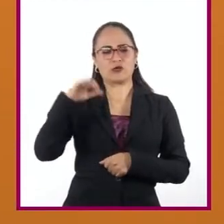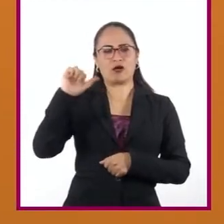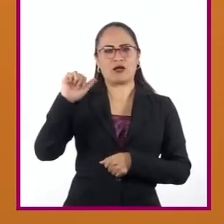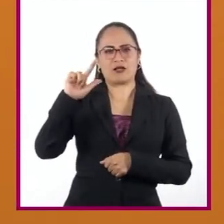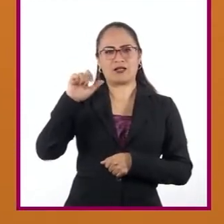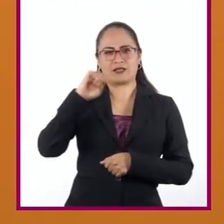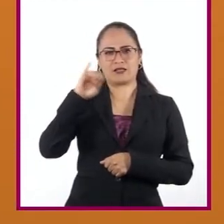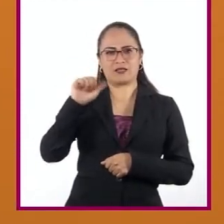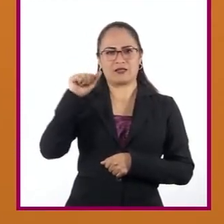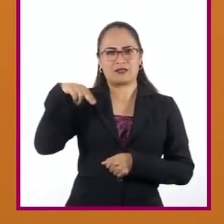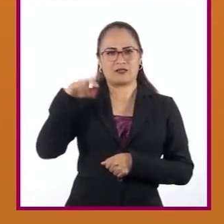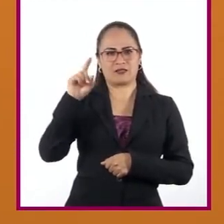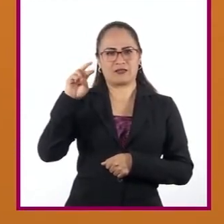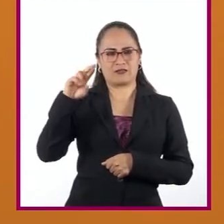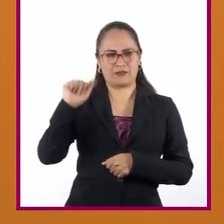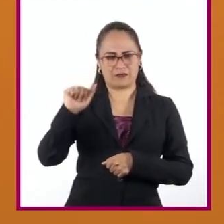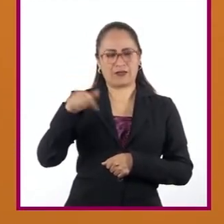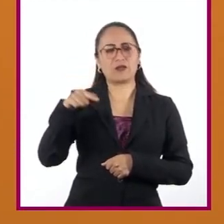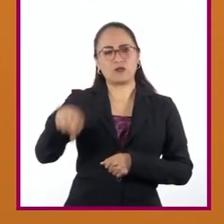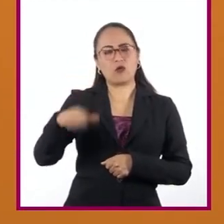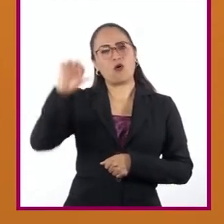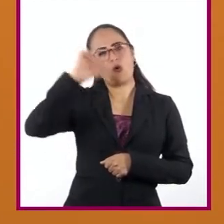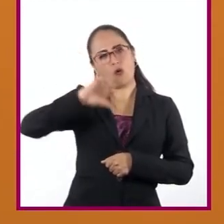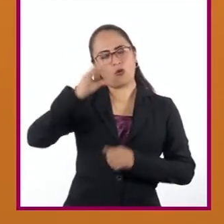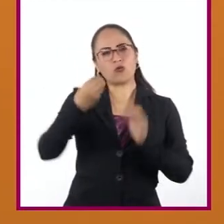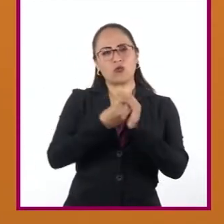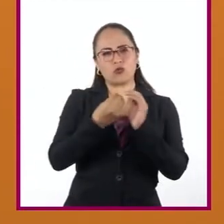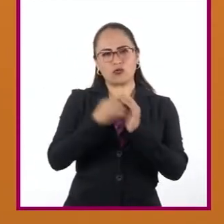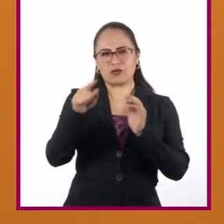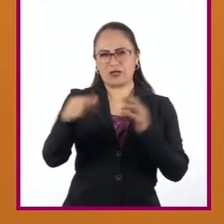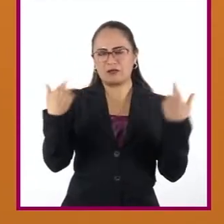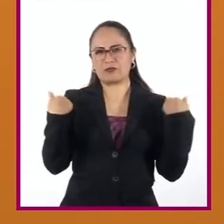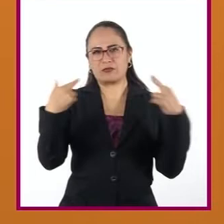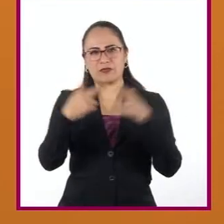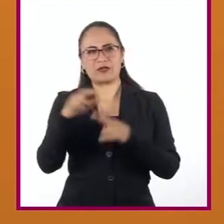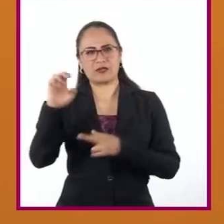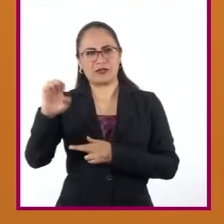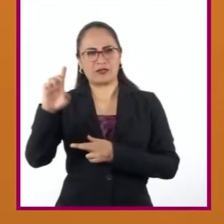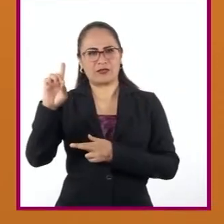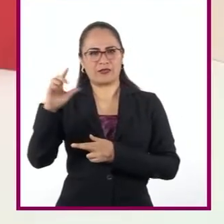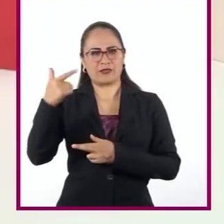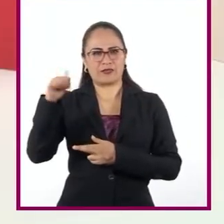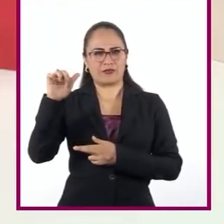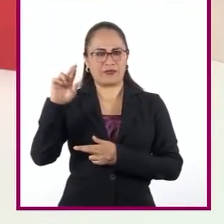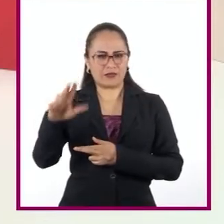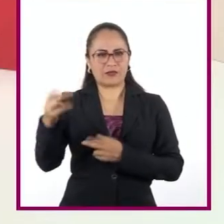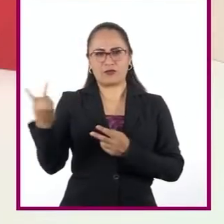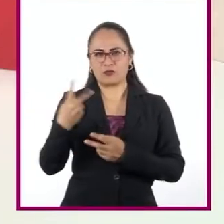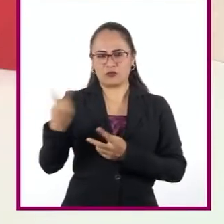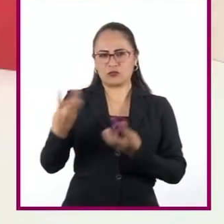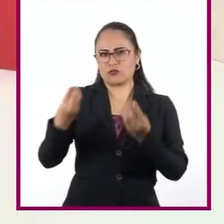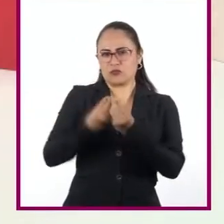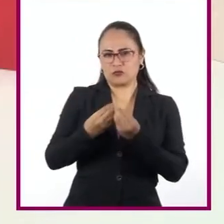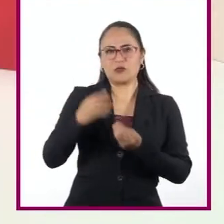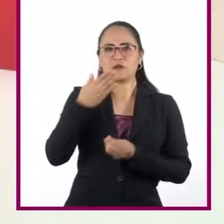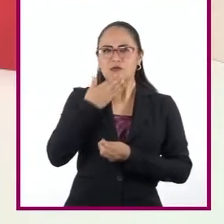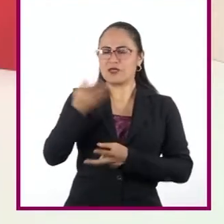Senderovich y en esta ocasión estaré acompañando al maestro Edgar Leonardo Coyote. Bienvenido.